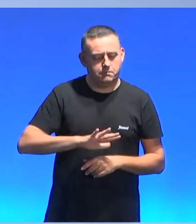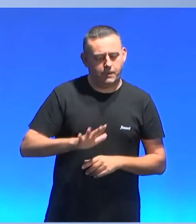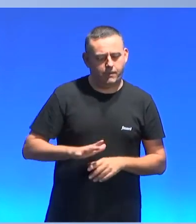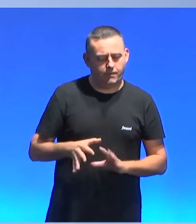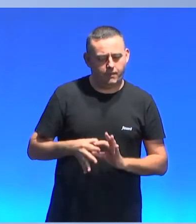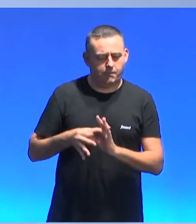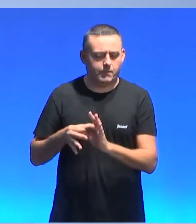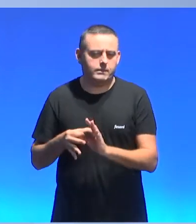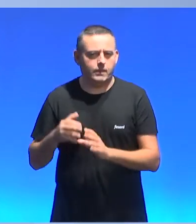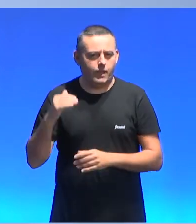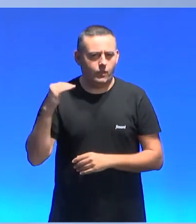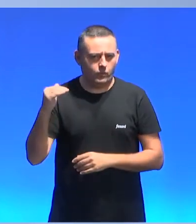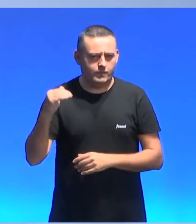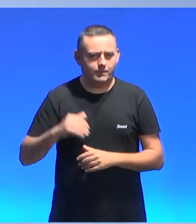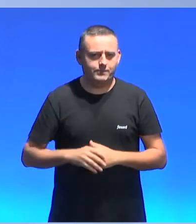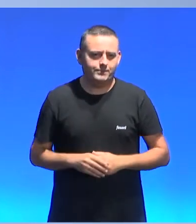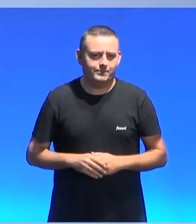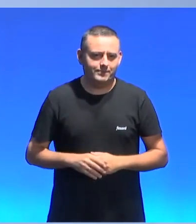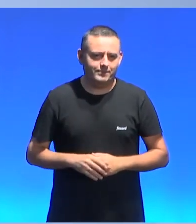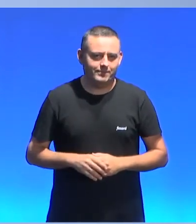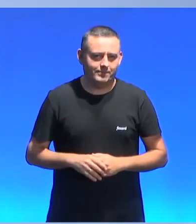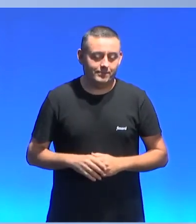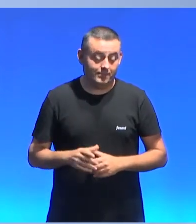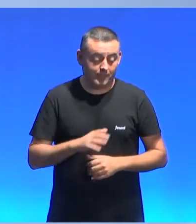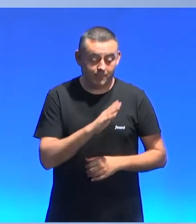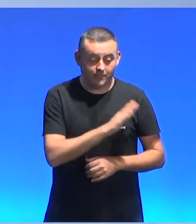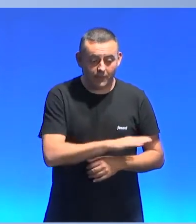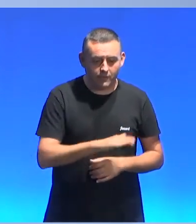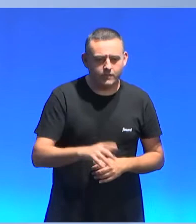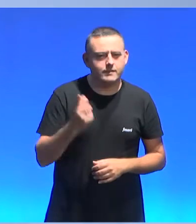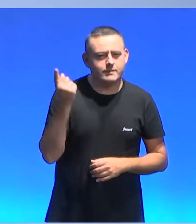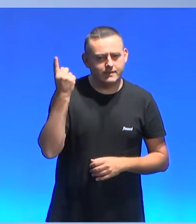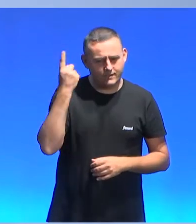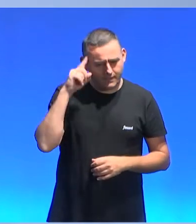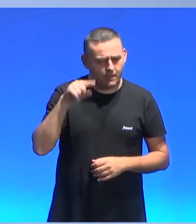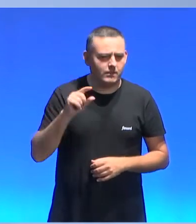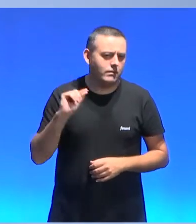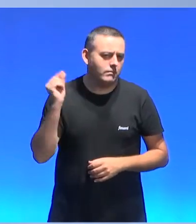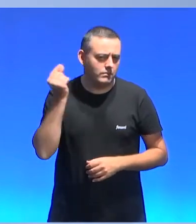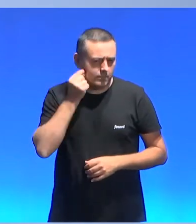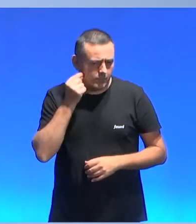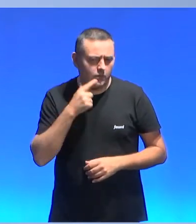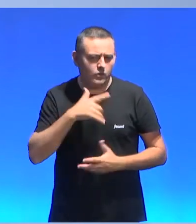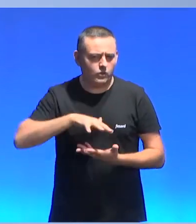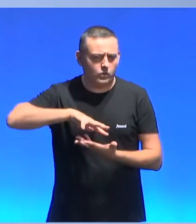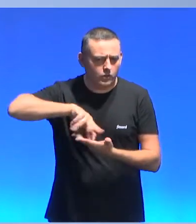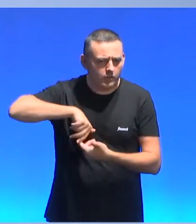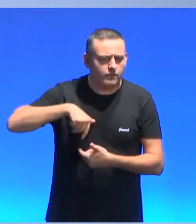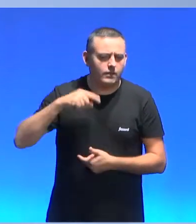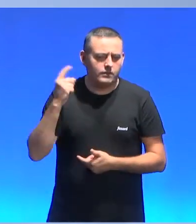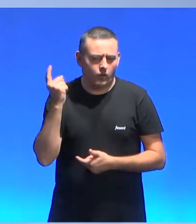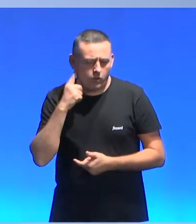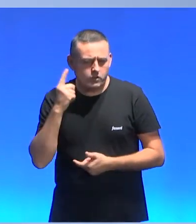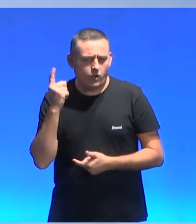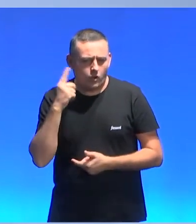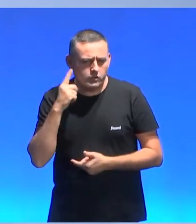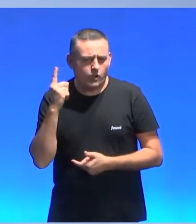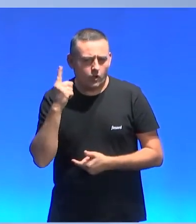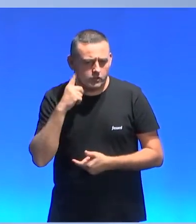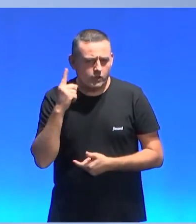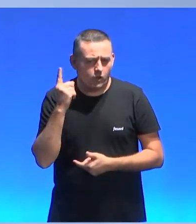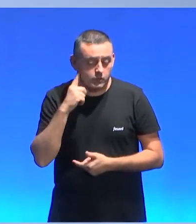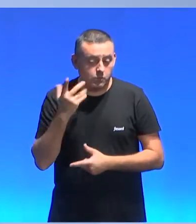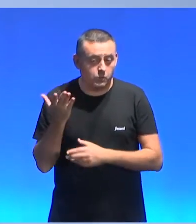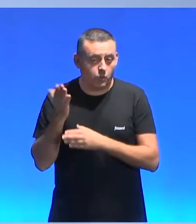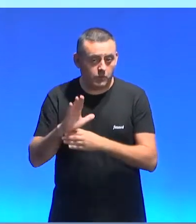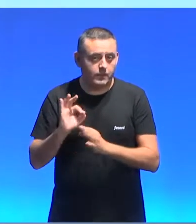la que los niños saben que vale porque la han escuchado. Las propuestas